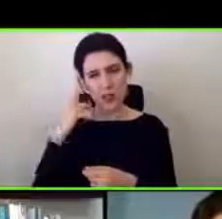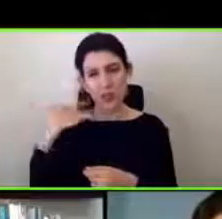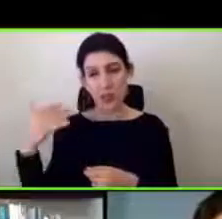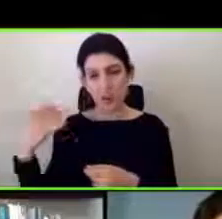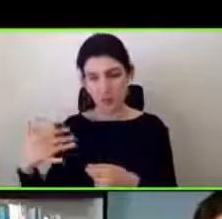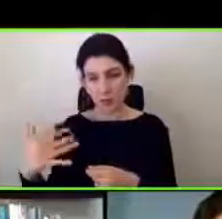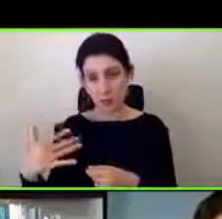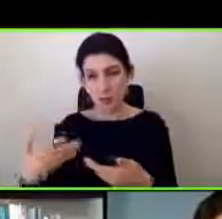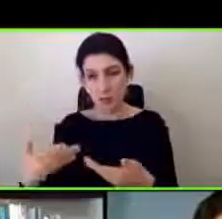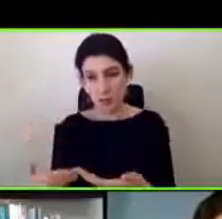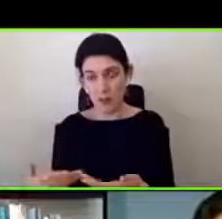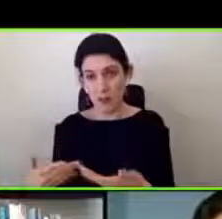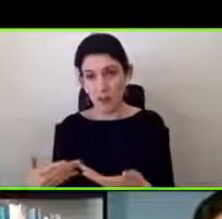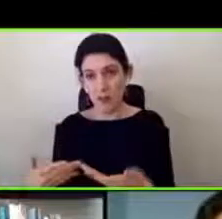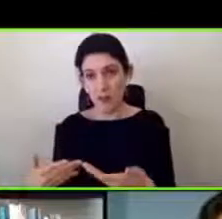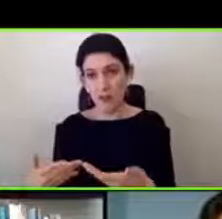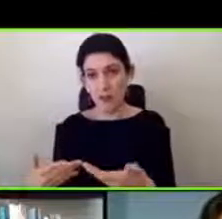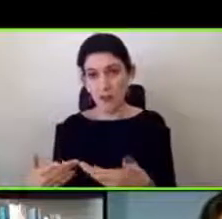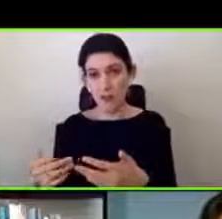estamos,